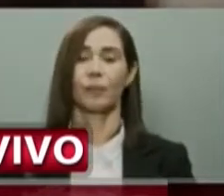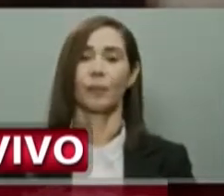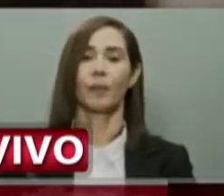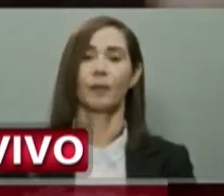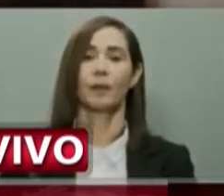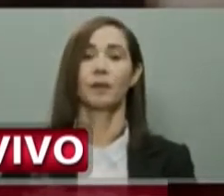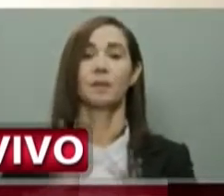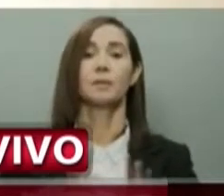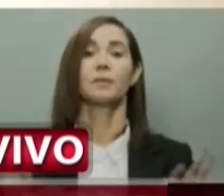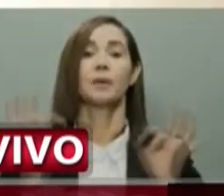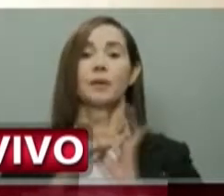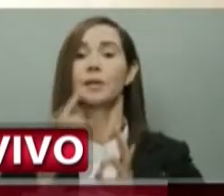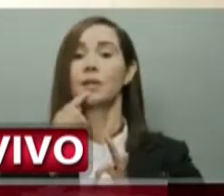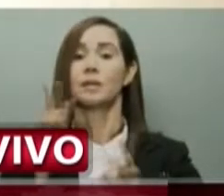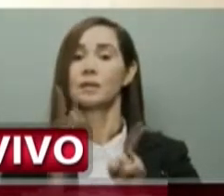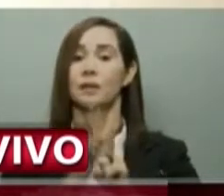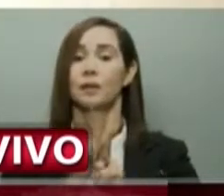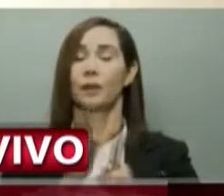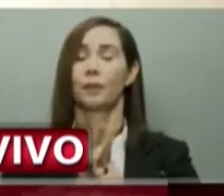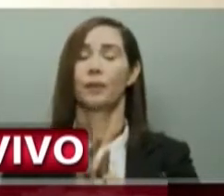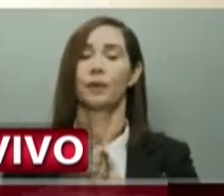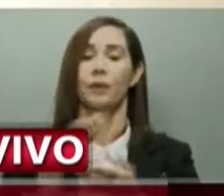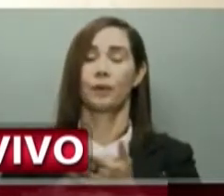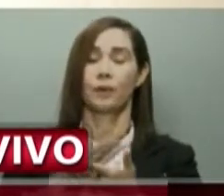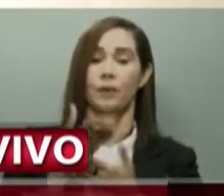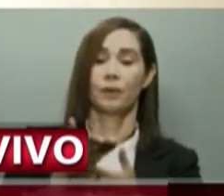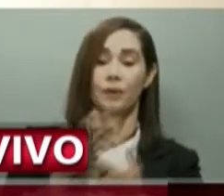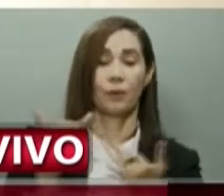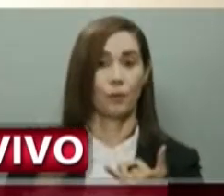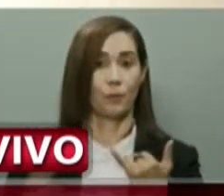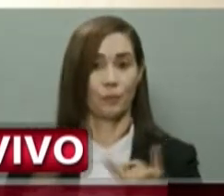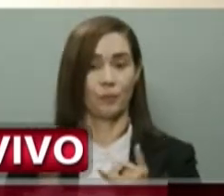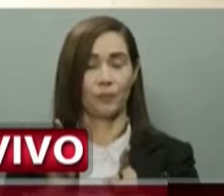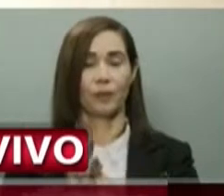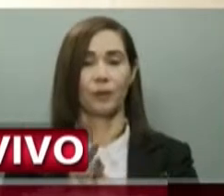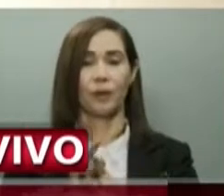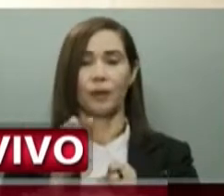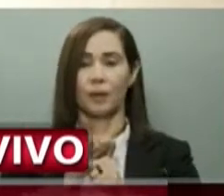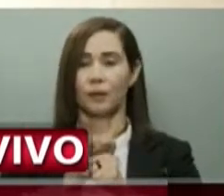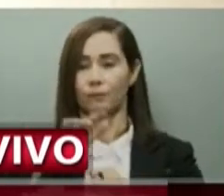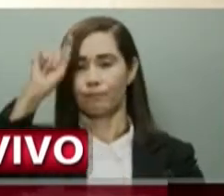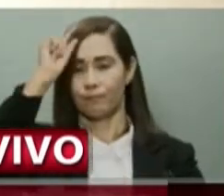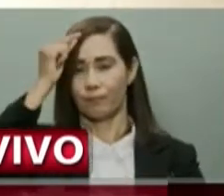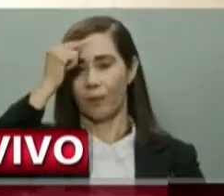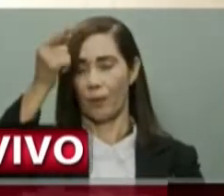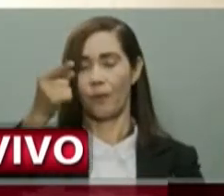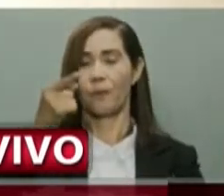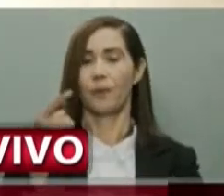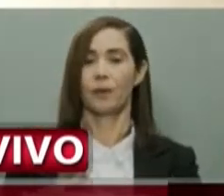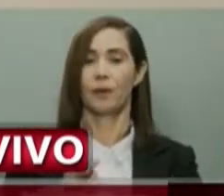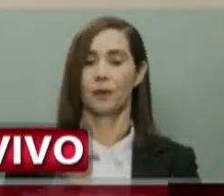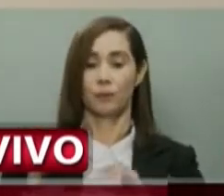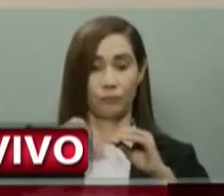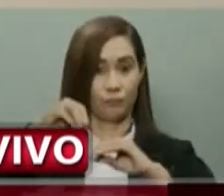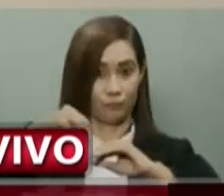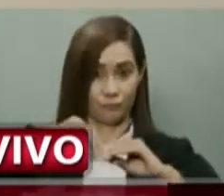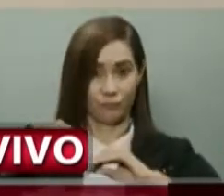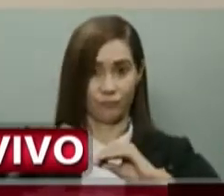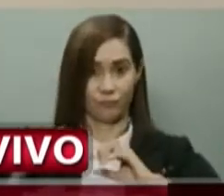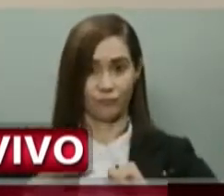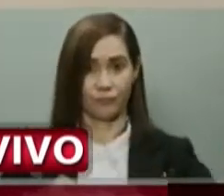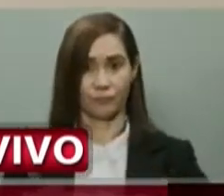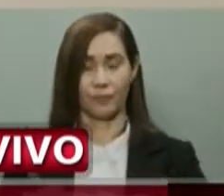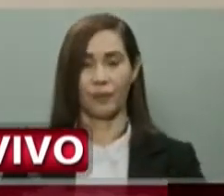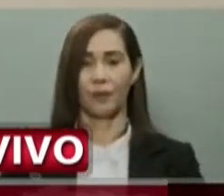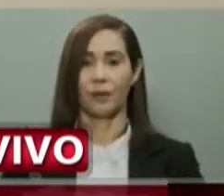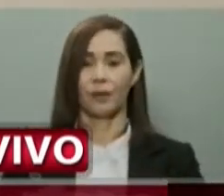Es importante agregar, en las inversiones que se están haciendo, lo que ha hecho el gobierno en términos de comercialización.